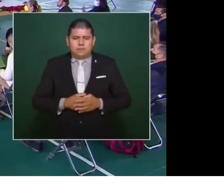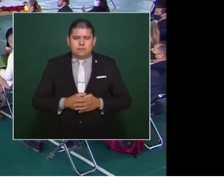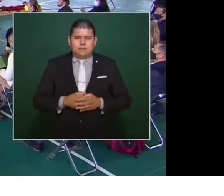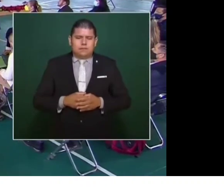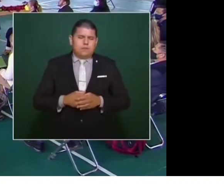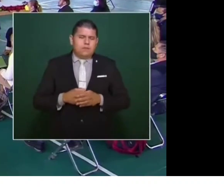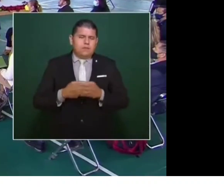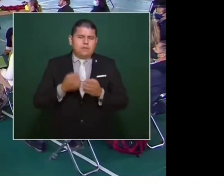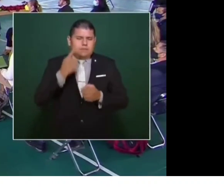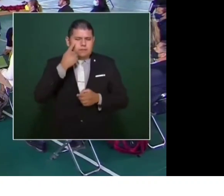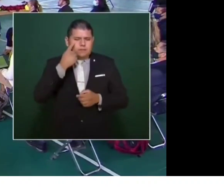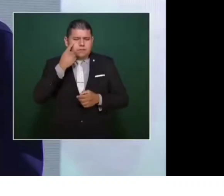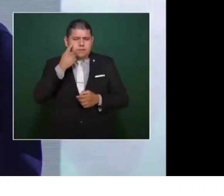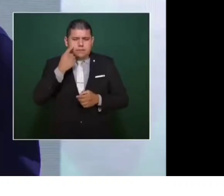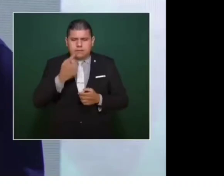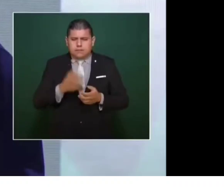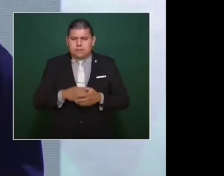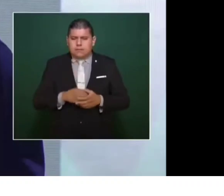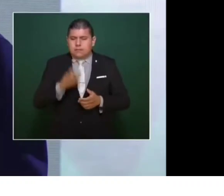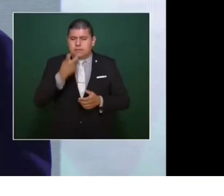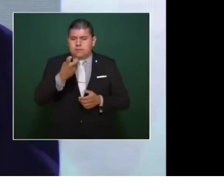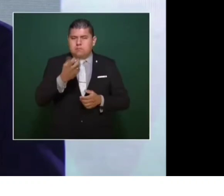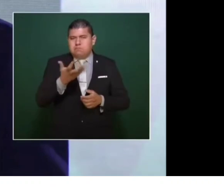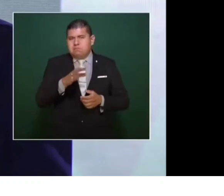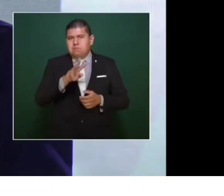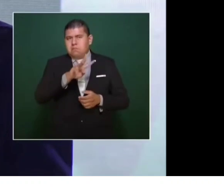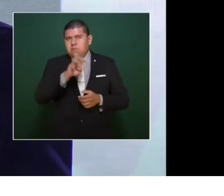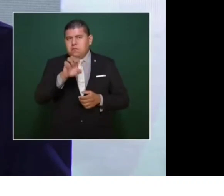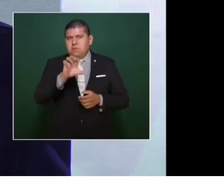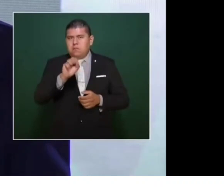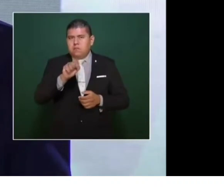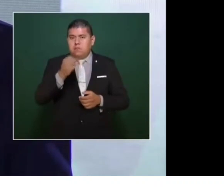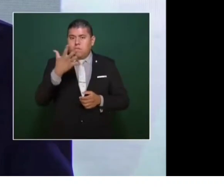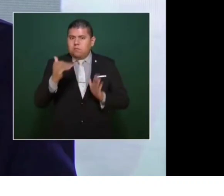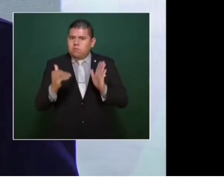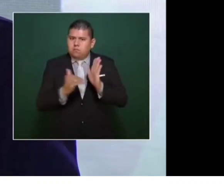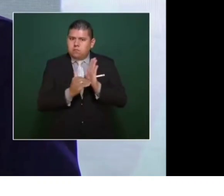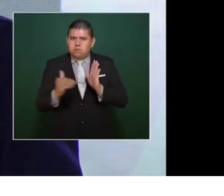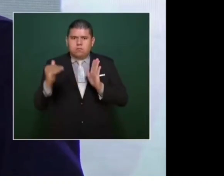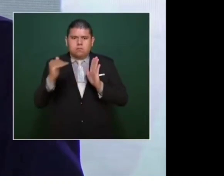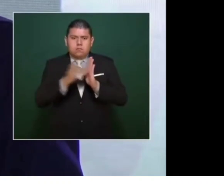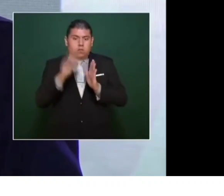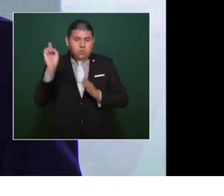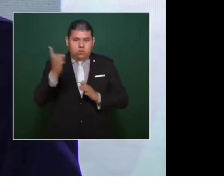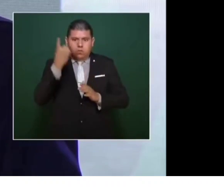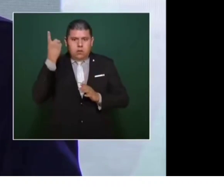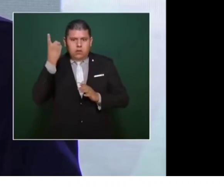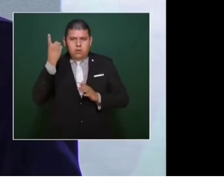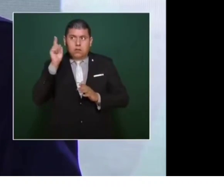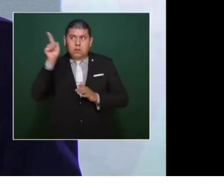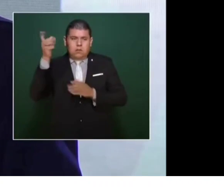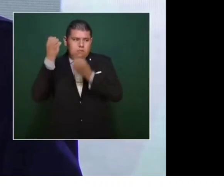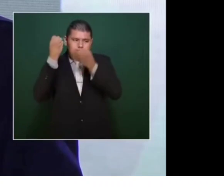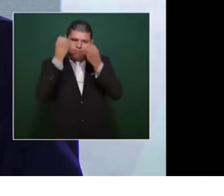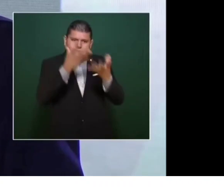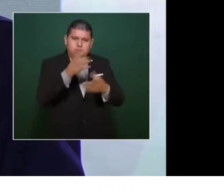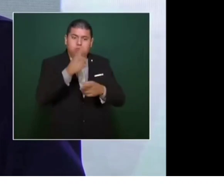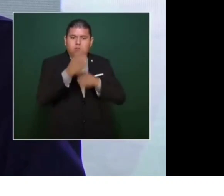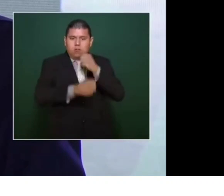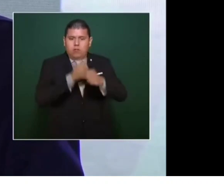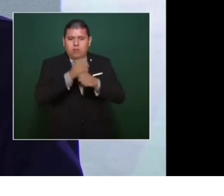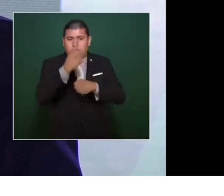Un millón de dólares diarios. Sí, entonces son 365 millones de dólares al